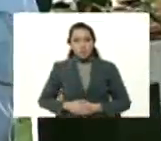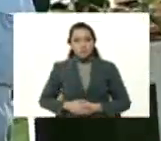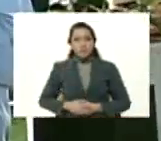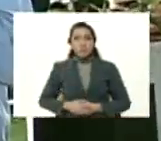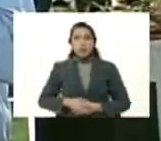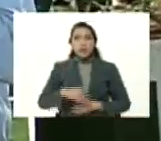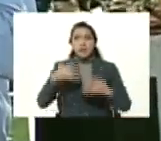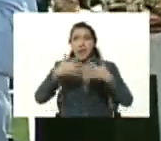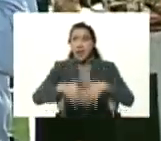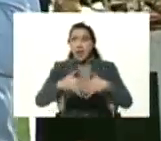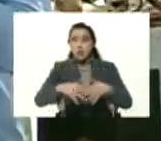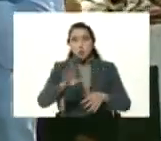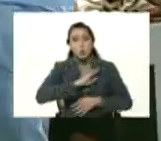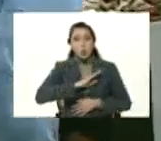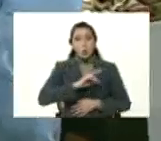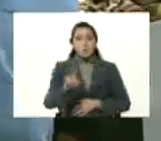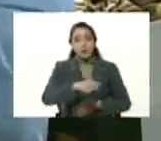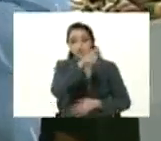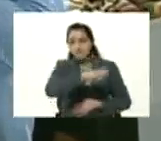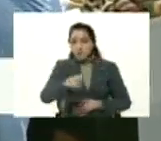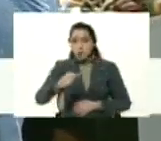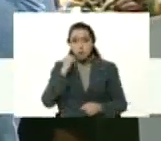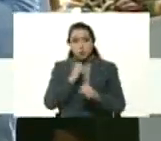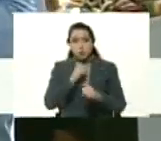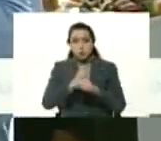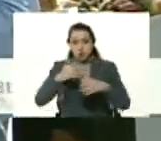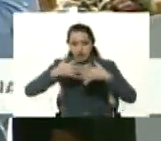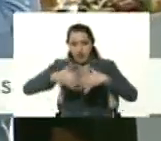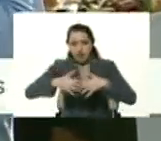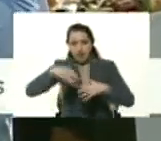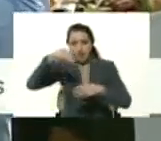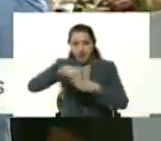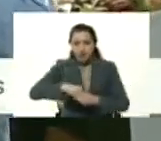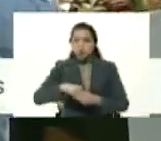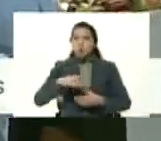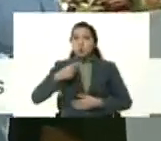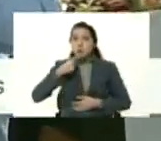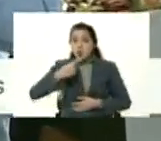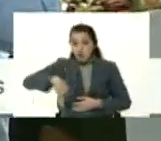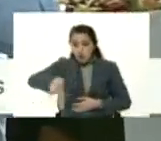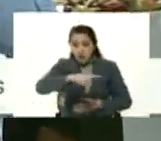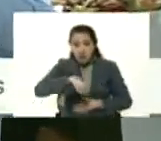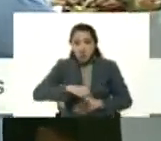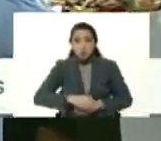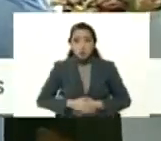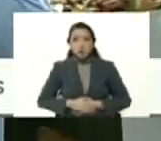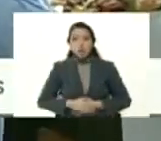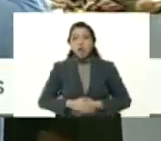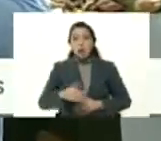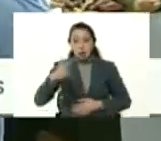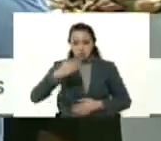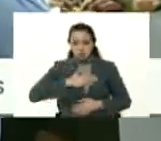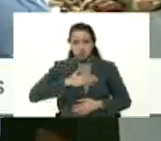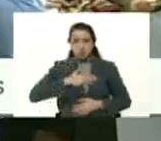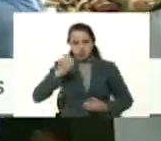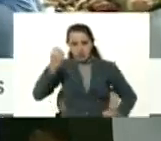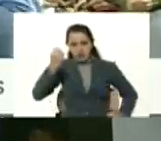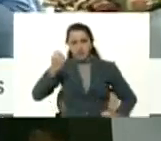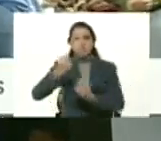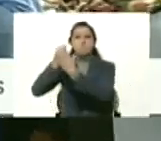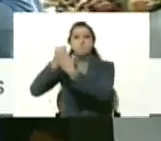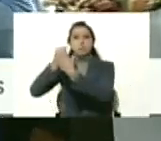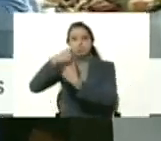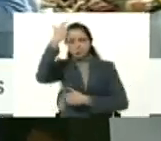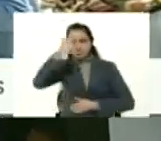industria venezolana. A los empresarios y a las empresarias del país les digo, aquí ustedes tienen su presidente, tienen todo el